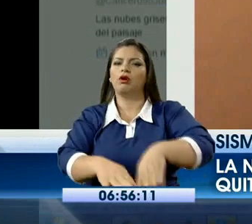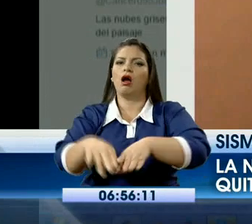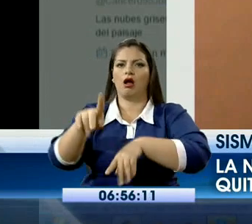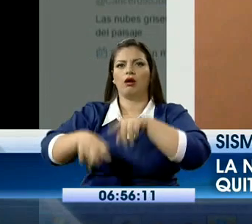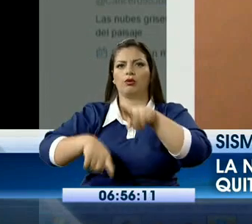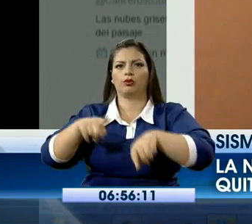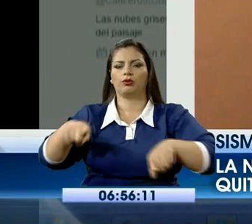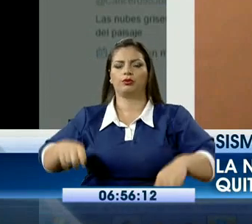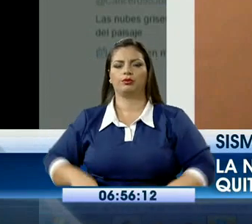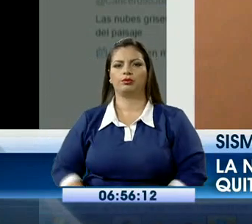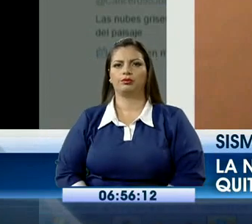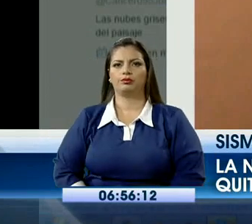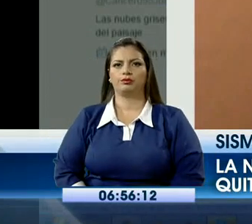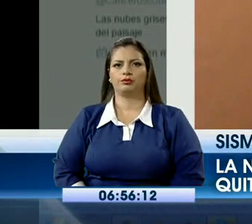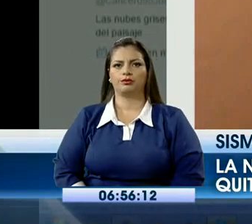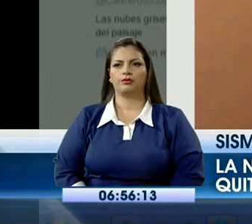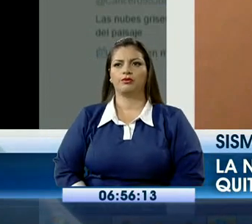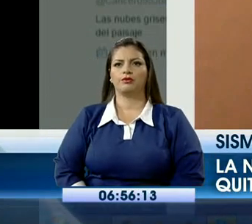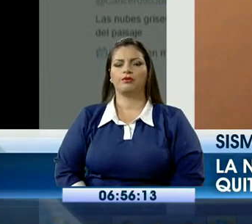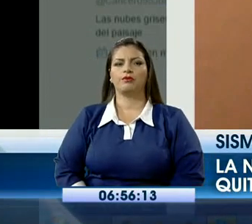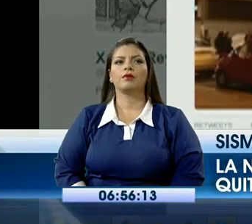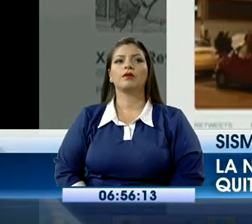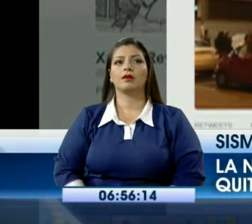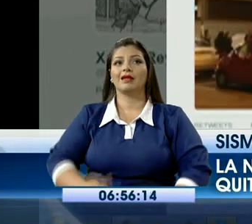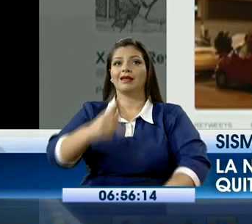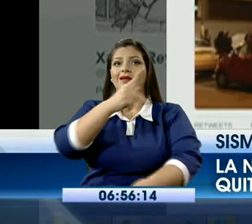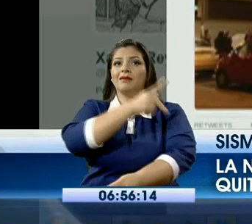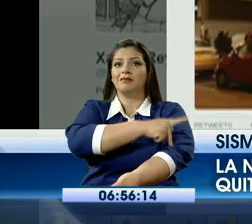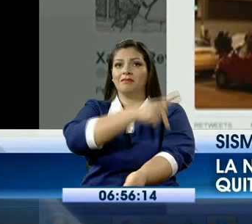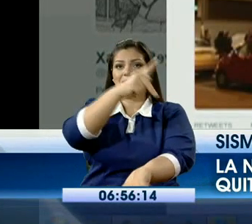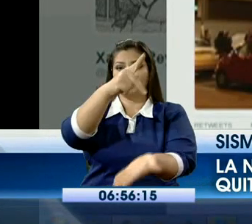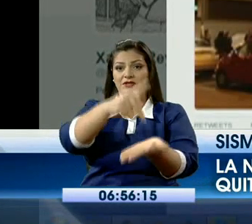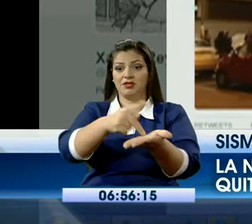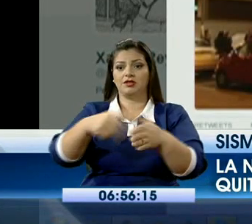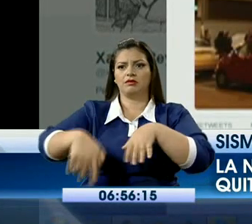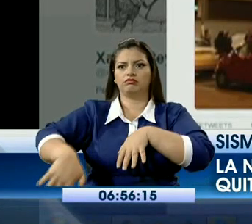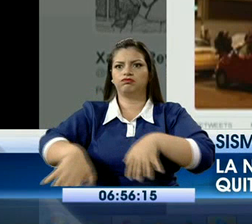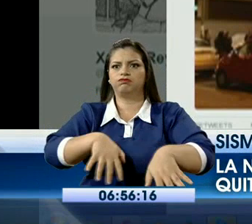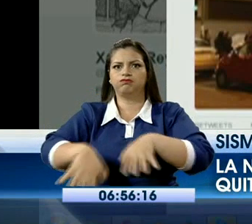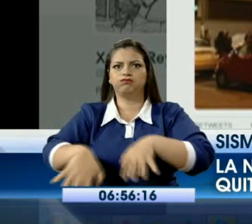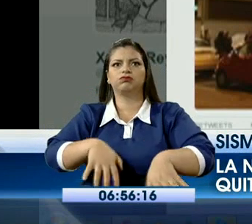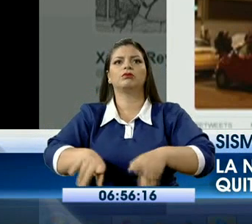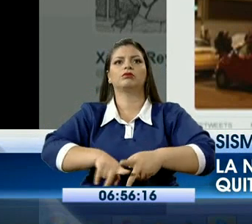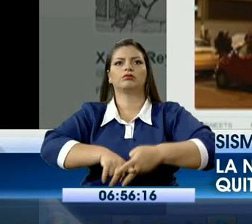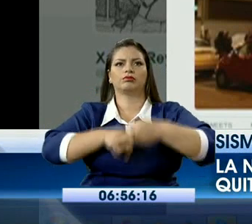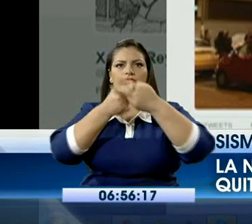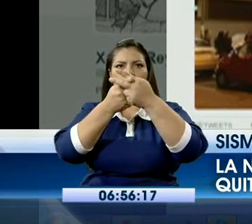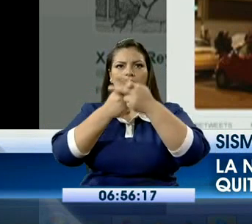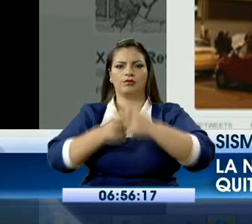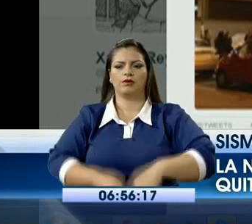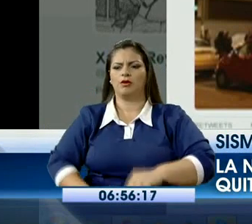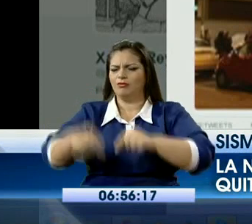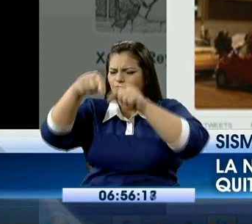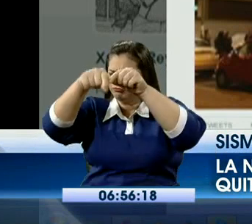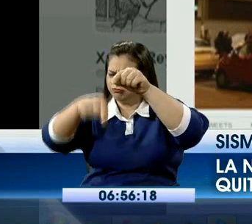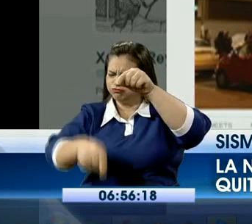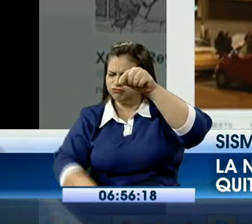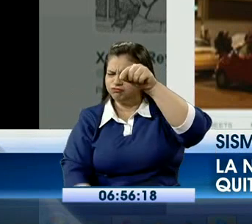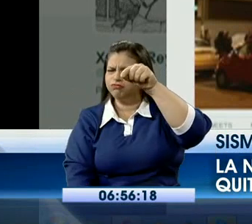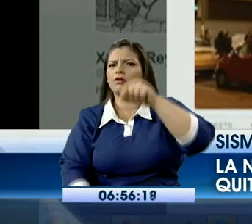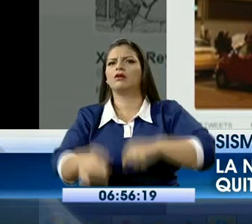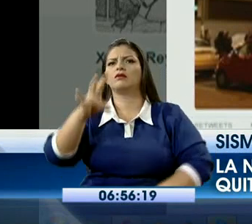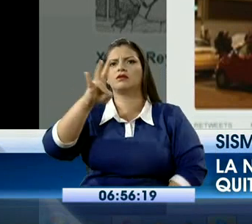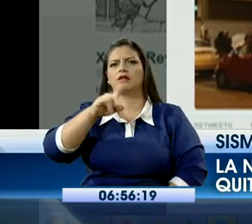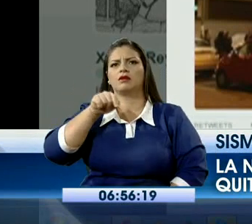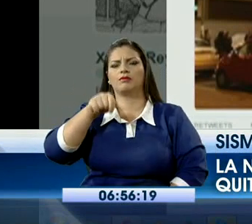registró en la provincia de Pichincha a una profundidad de 7.27 kilómetros. El Instituto Geofísico